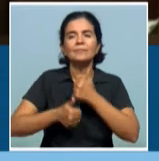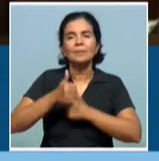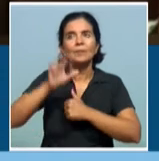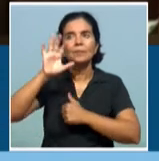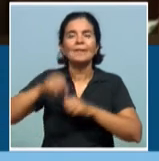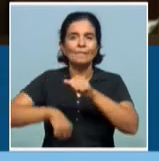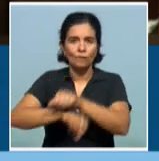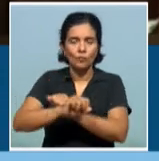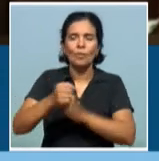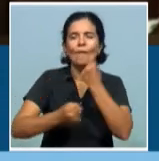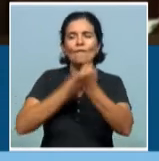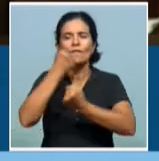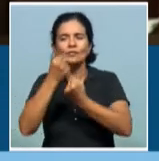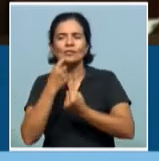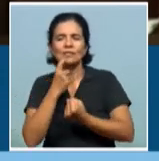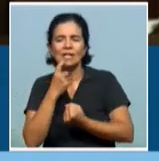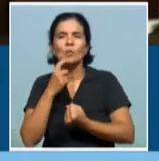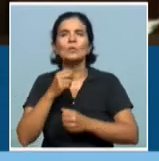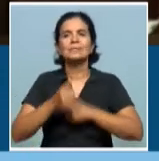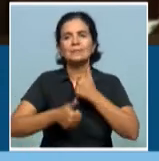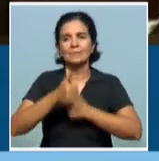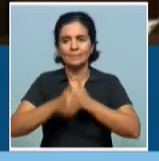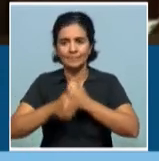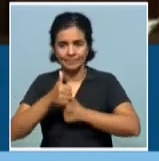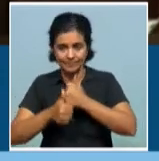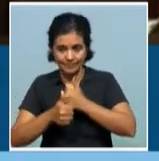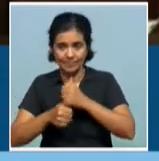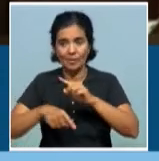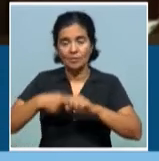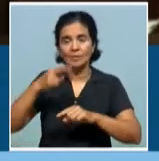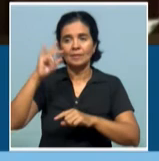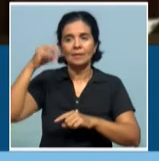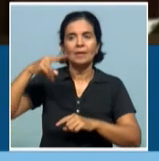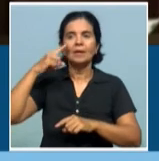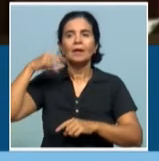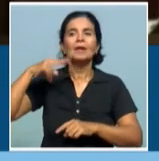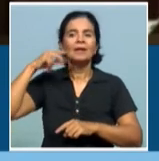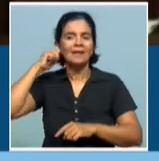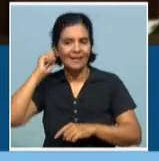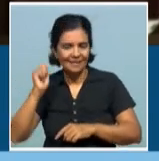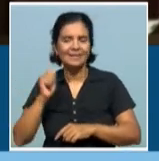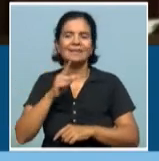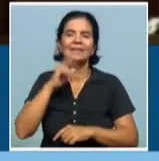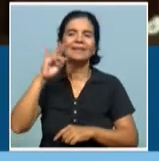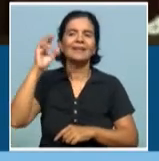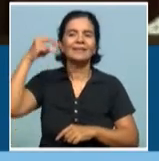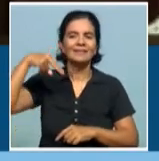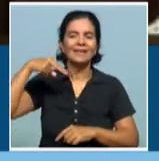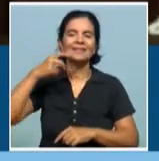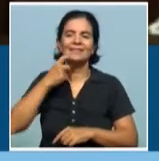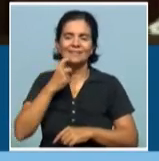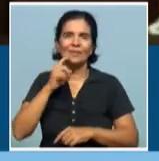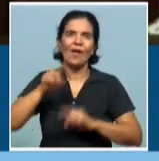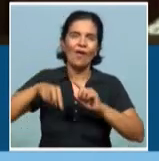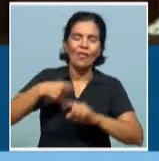de la Puntanidad, los Campeonatos Provinciales de Running, Trail Run, Trekking Puntano y al automovilismo en sus